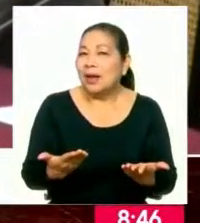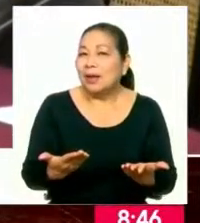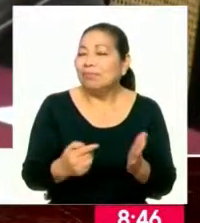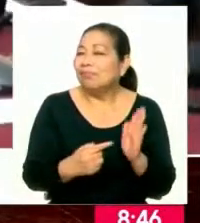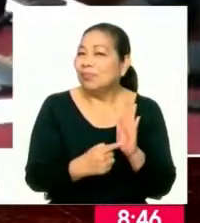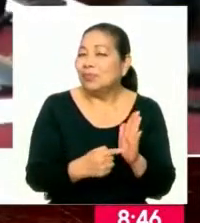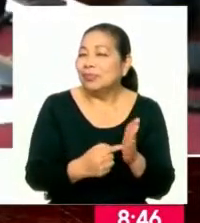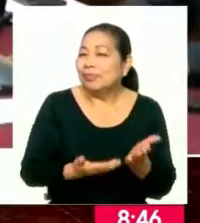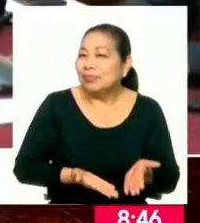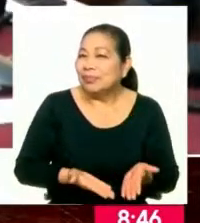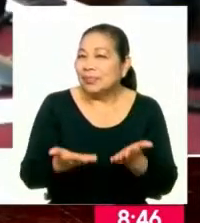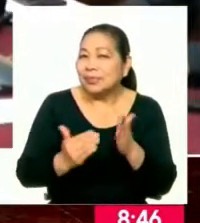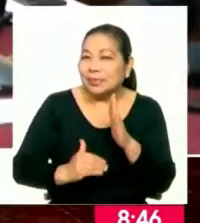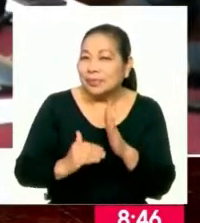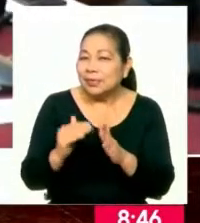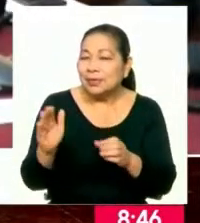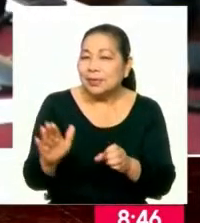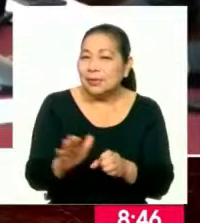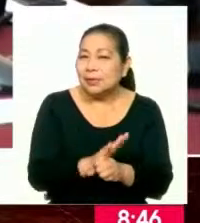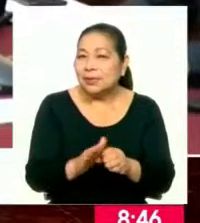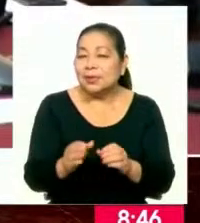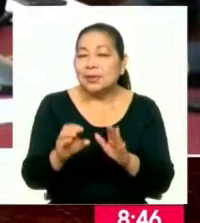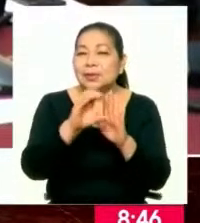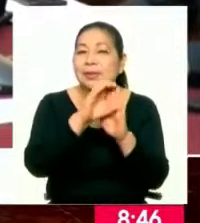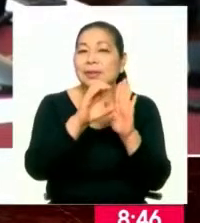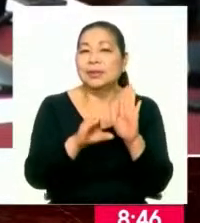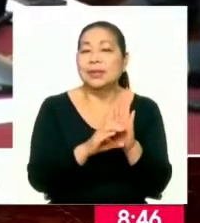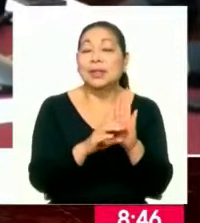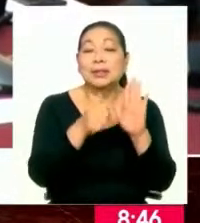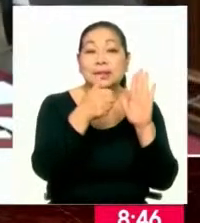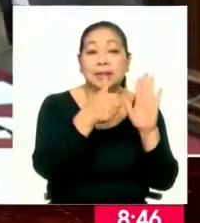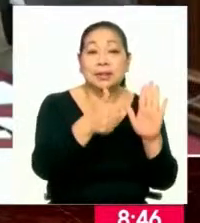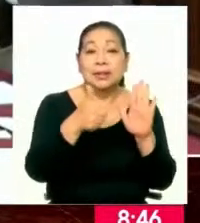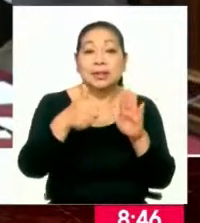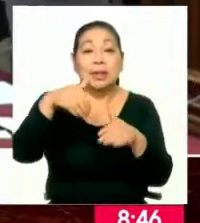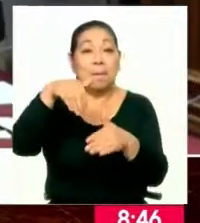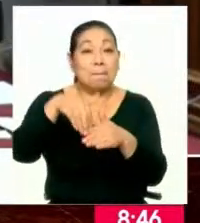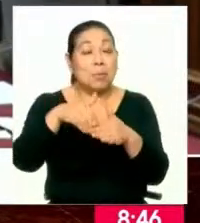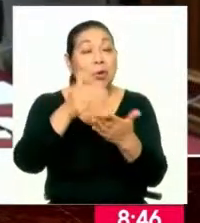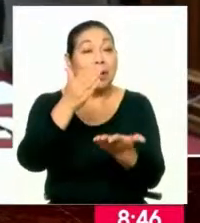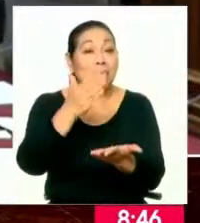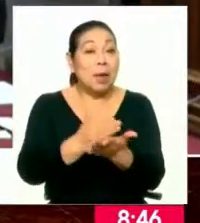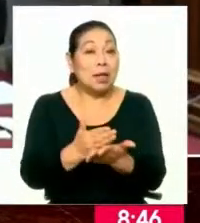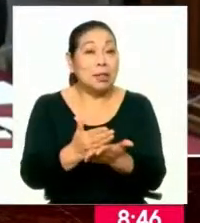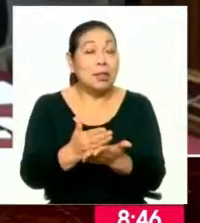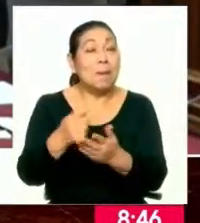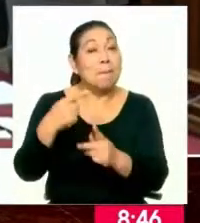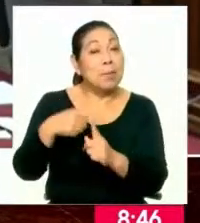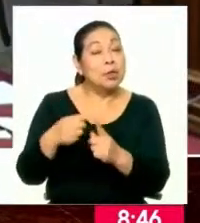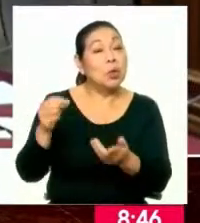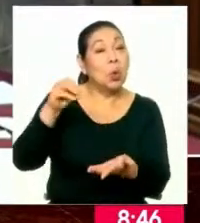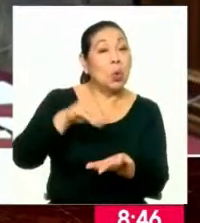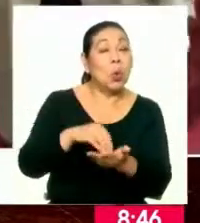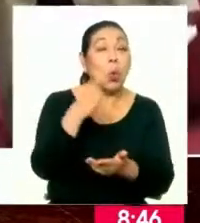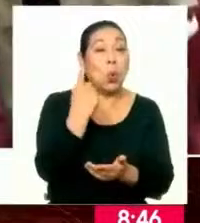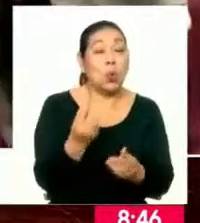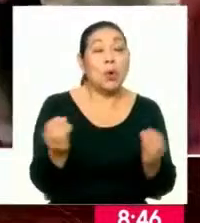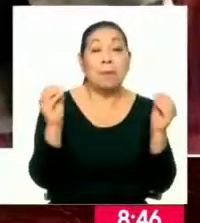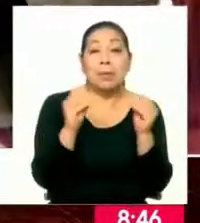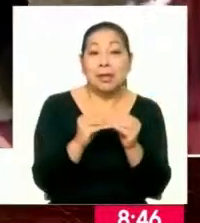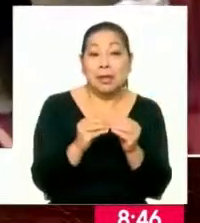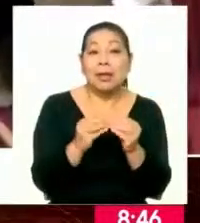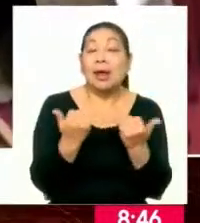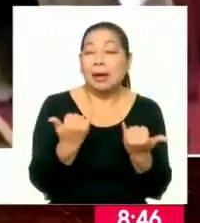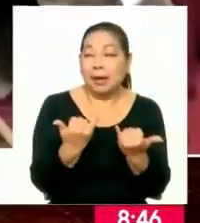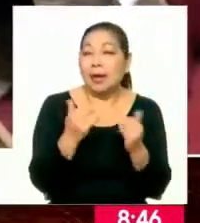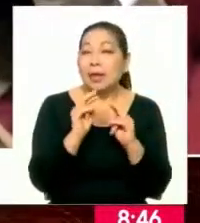figura pues que nos lleva a una mayoría absoluta, la acusación constitucional, 66 votos. O sea, la mitad más uno del número legal de congresistas. Pero ahora,